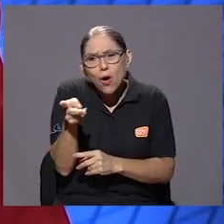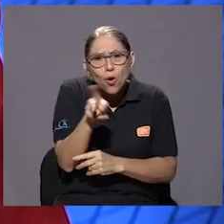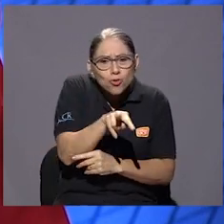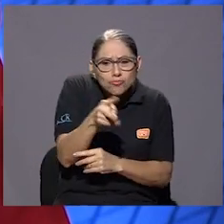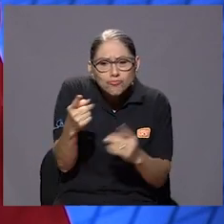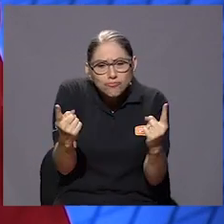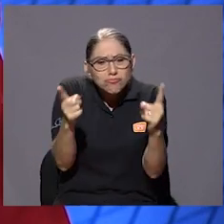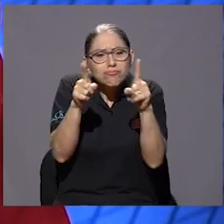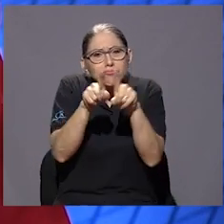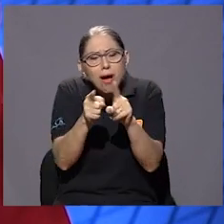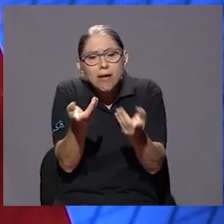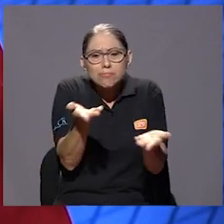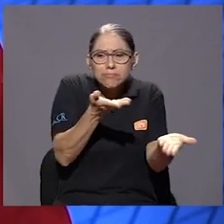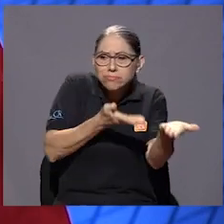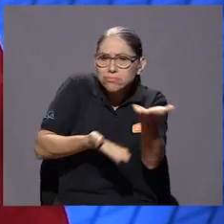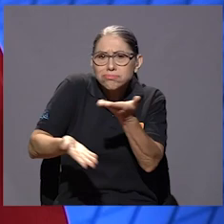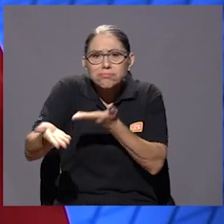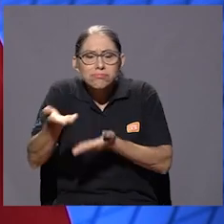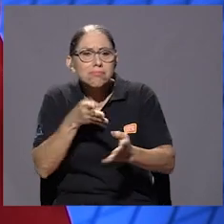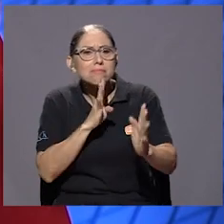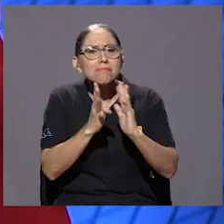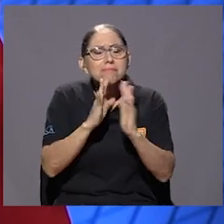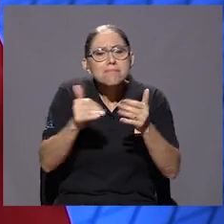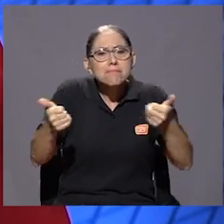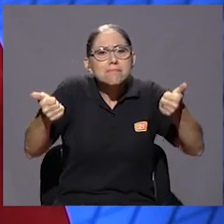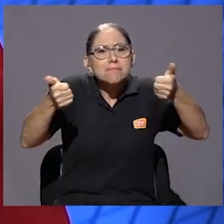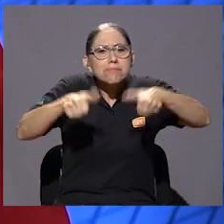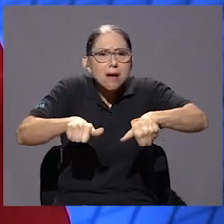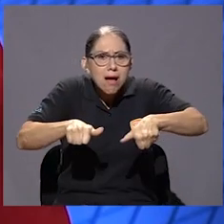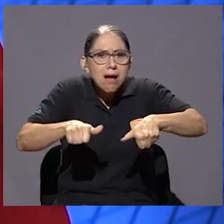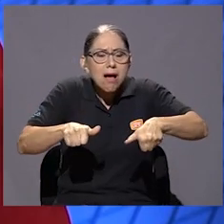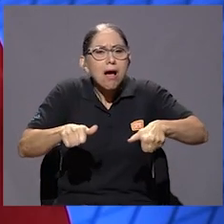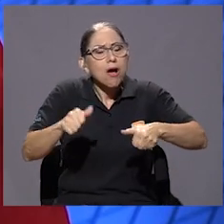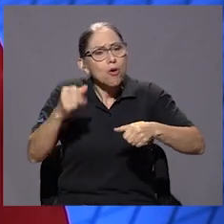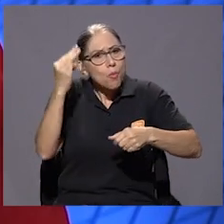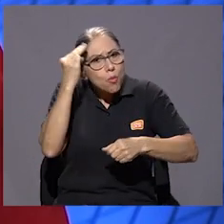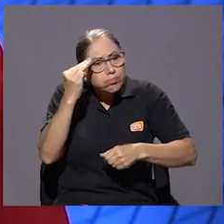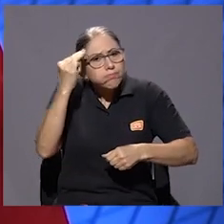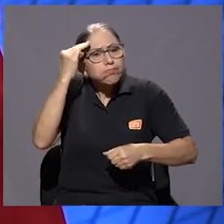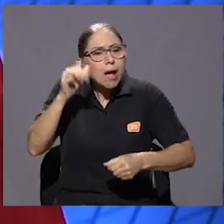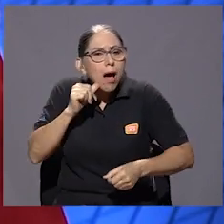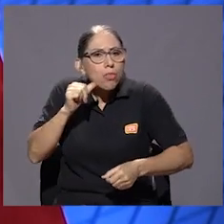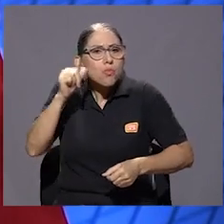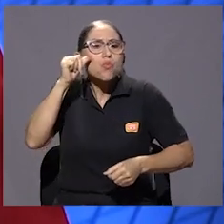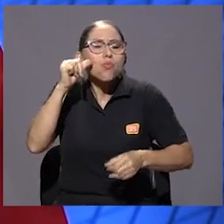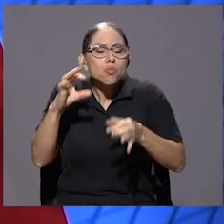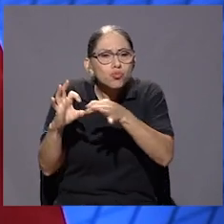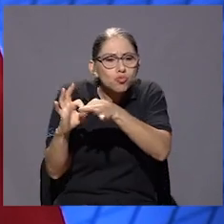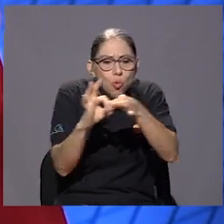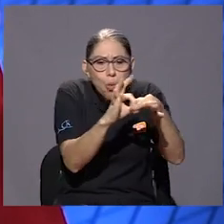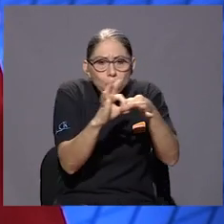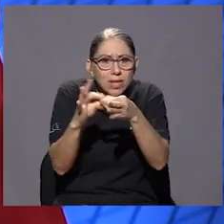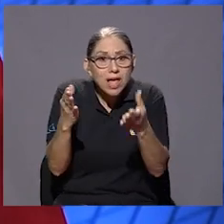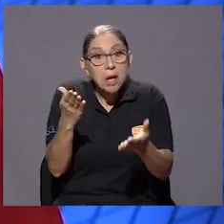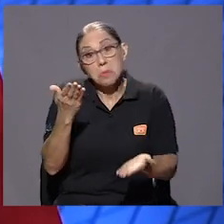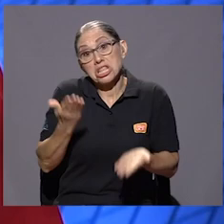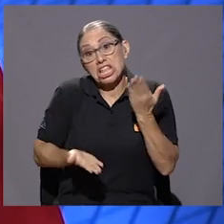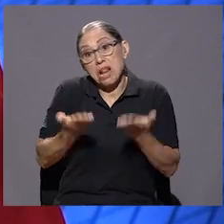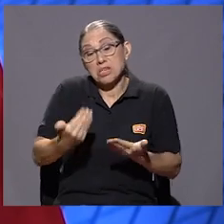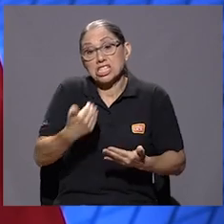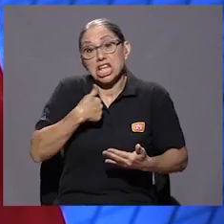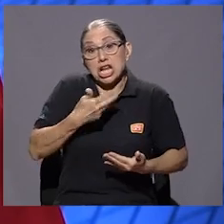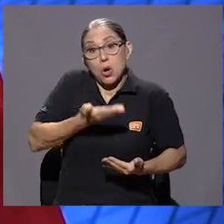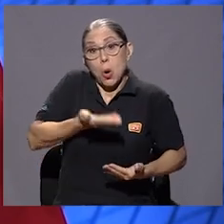acuerdo de una manera adulta, de una manera coordinada, porque tal vez tienen